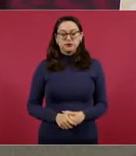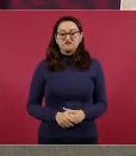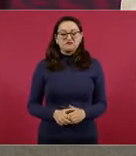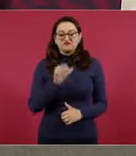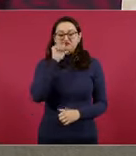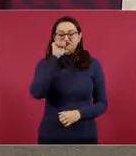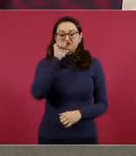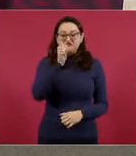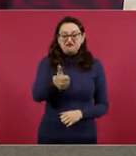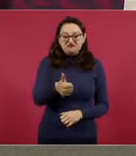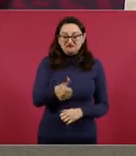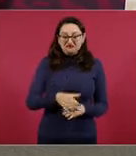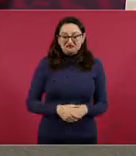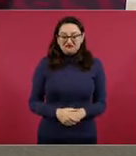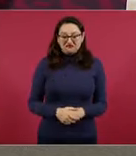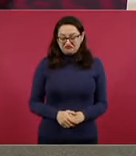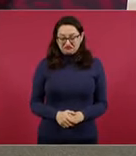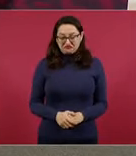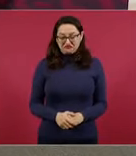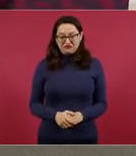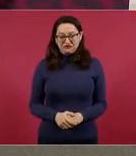Nada.